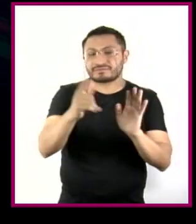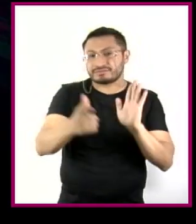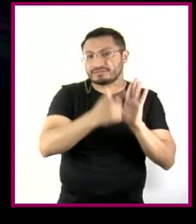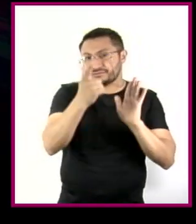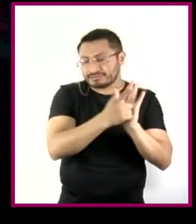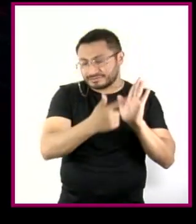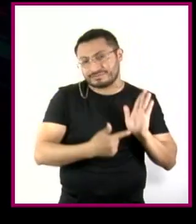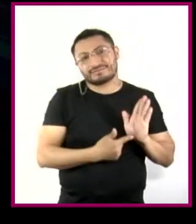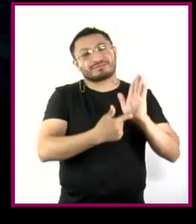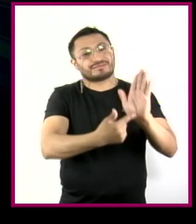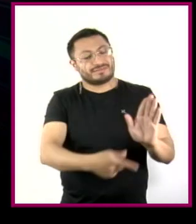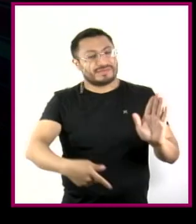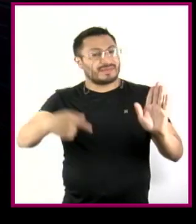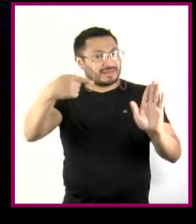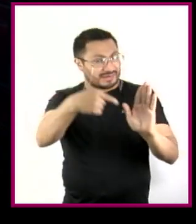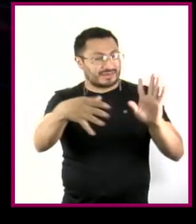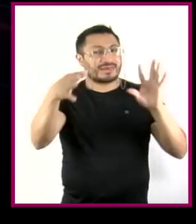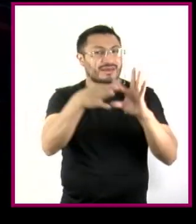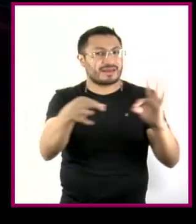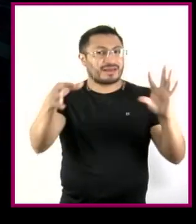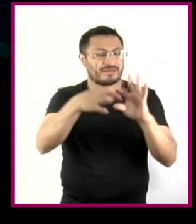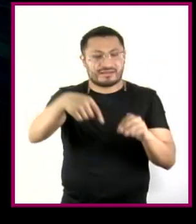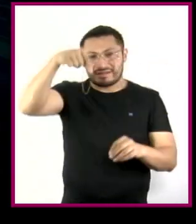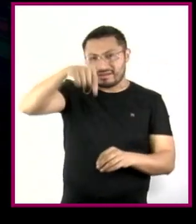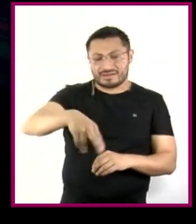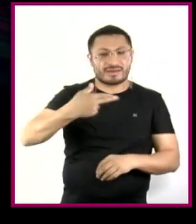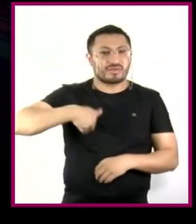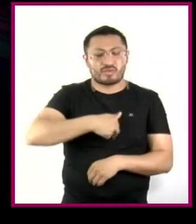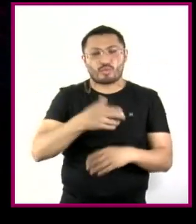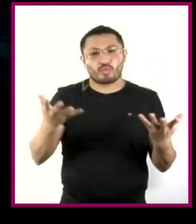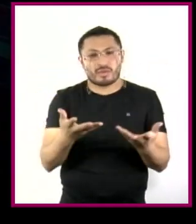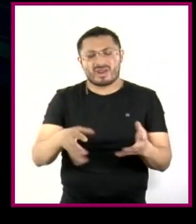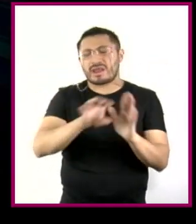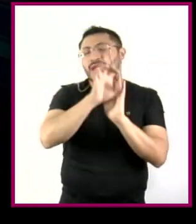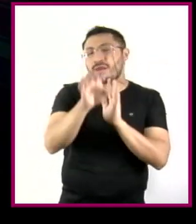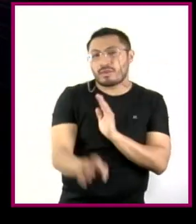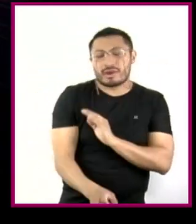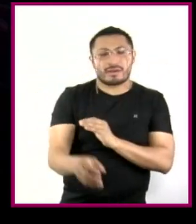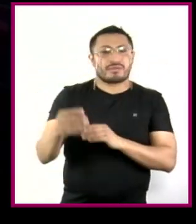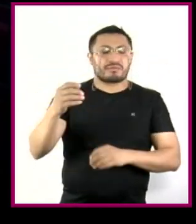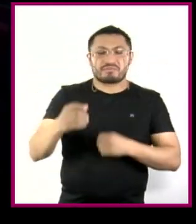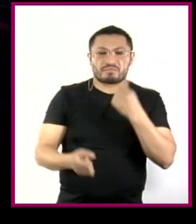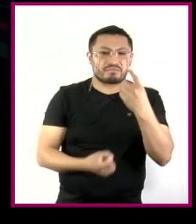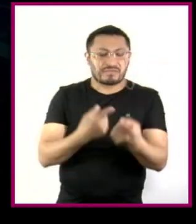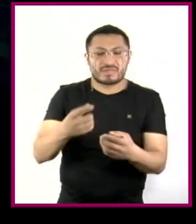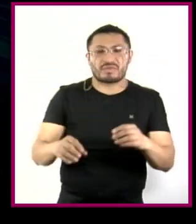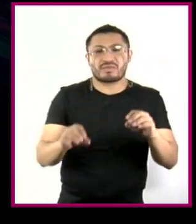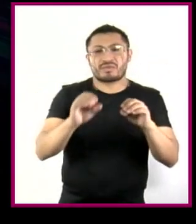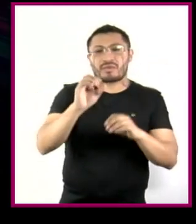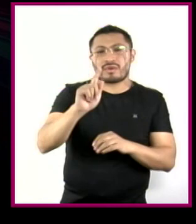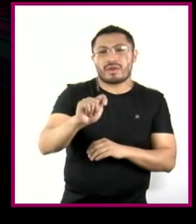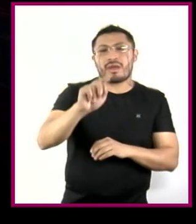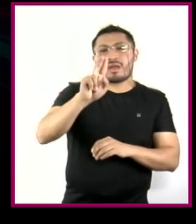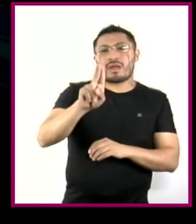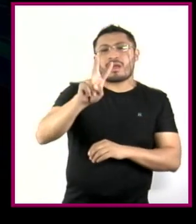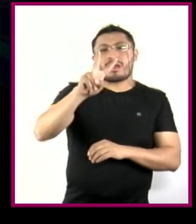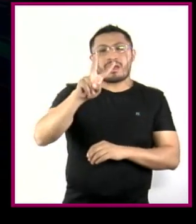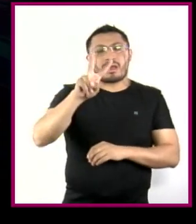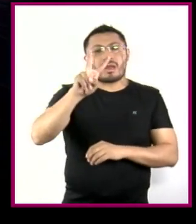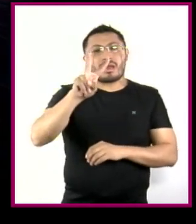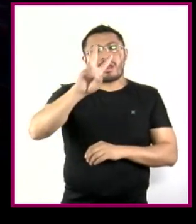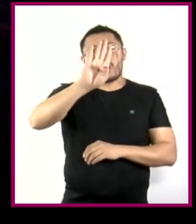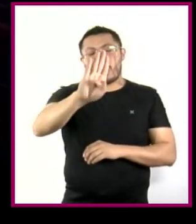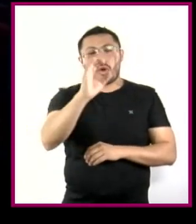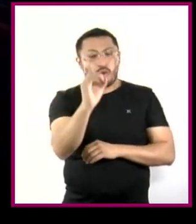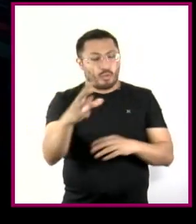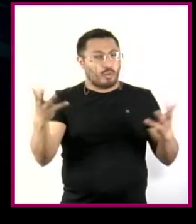pues se registra clarito qué es lo que aquí vamos a hacer, como es, por ejemplo, producir algunas tuberías. También se anota